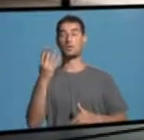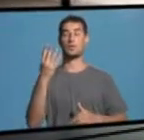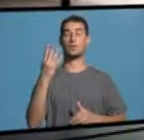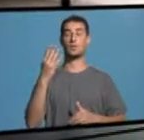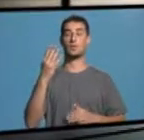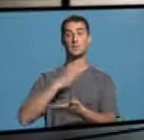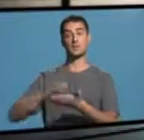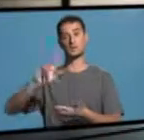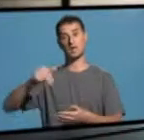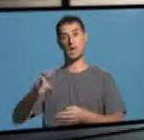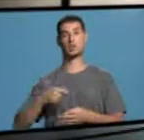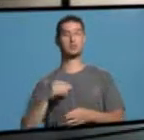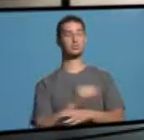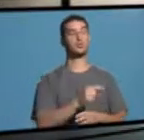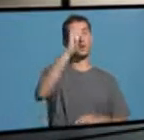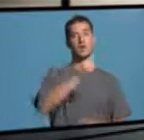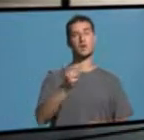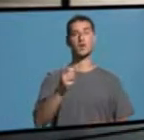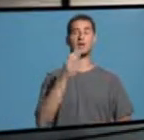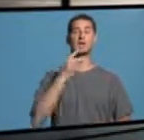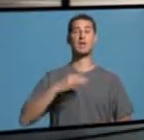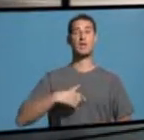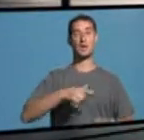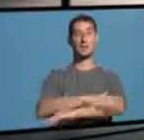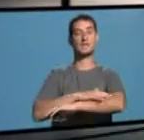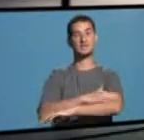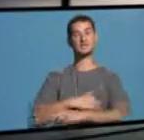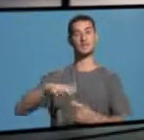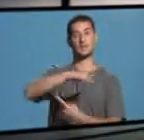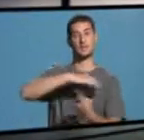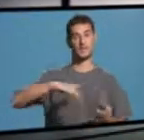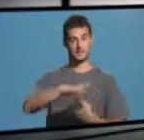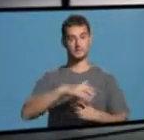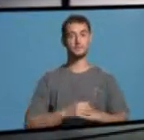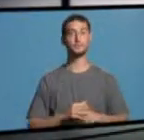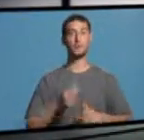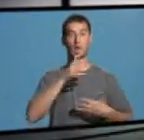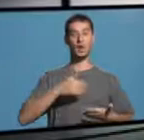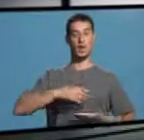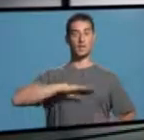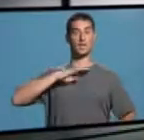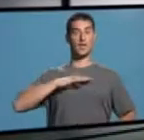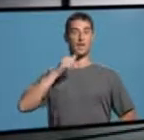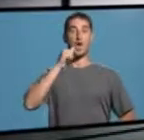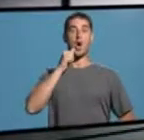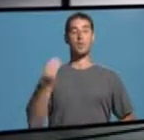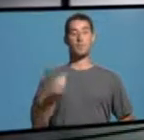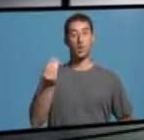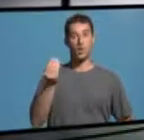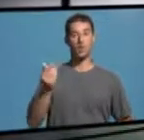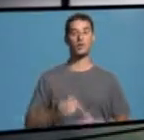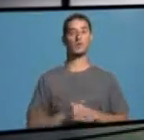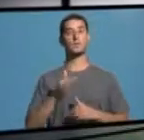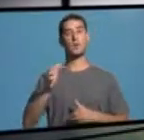foi inaugurada esta semana pola ministra de Medio Ambiente. A estación multiplica por máis de 7 a capacidade das antigas instalacións e conta cun